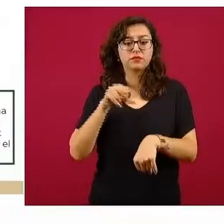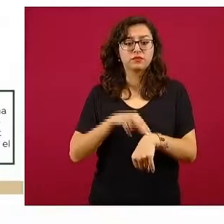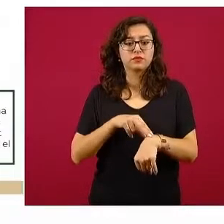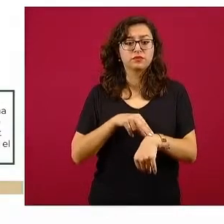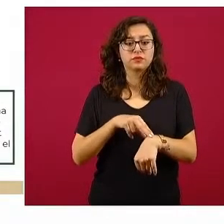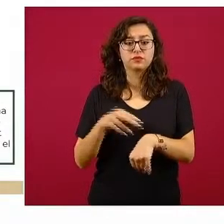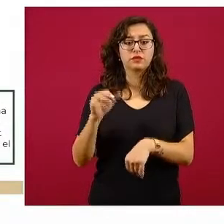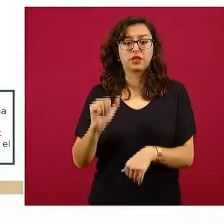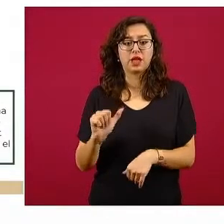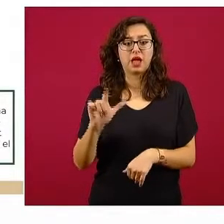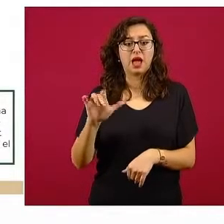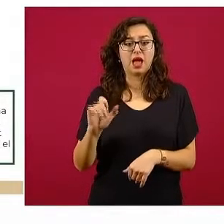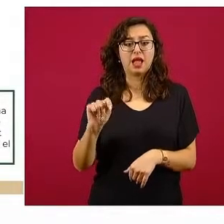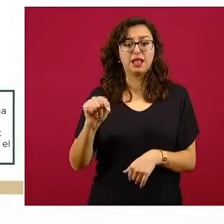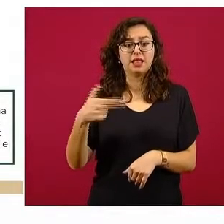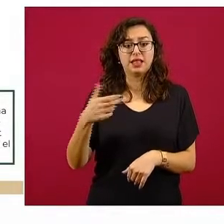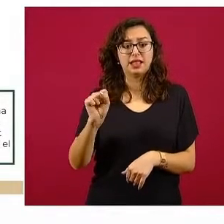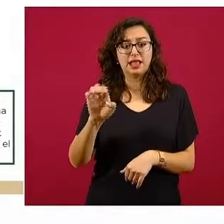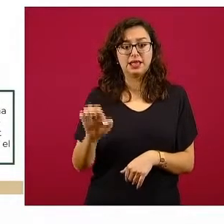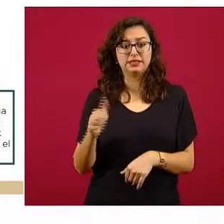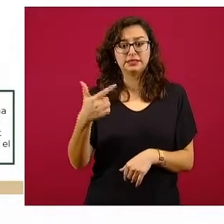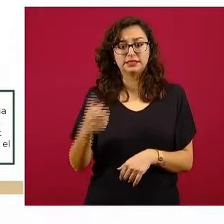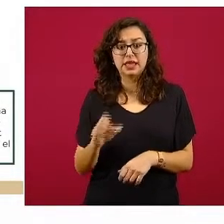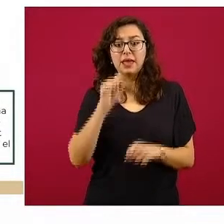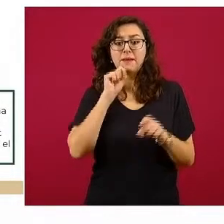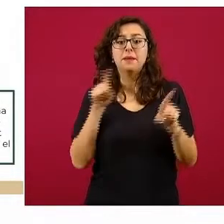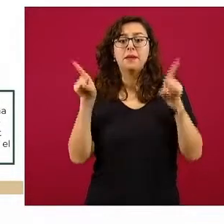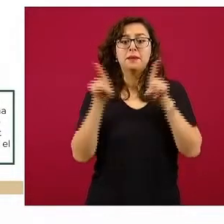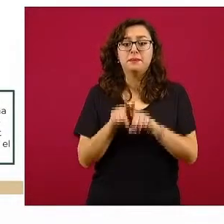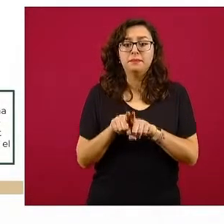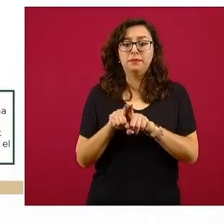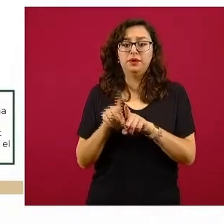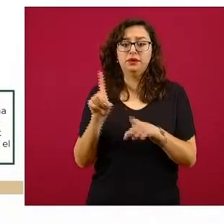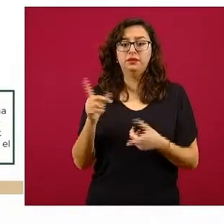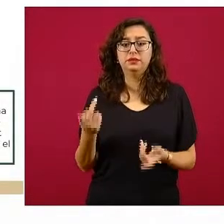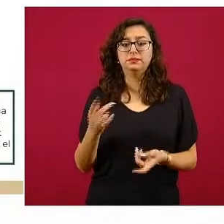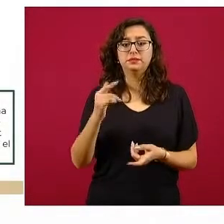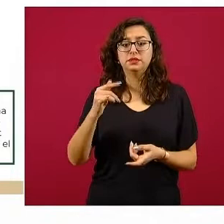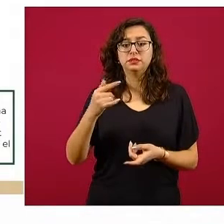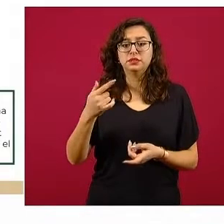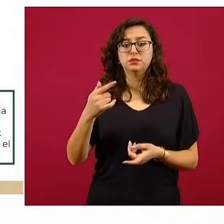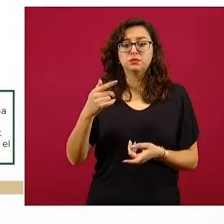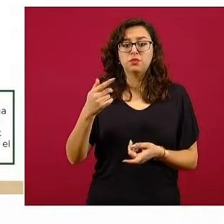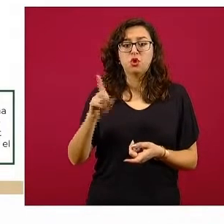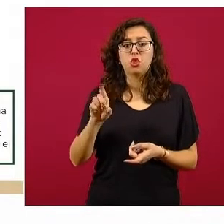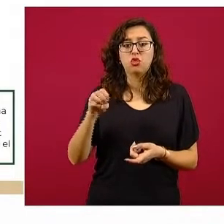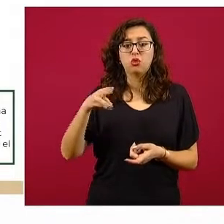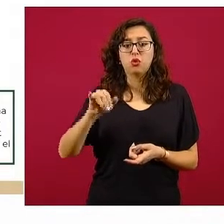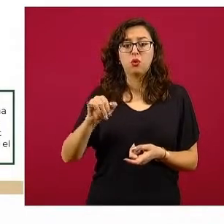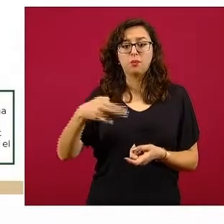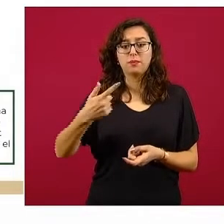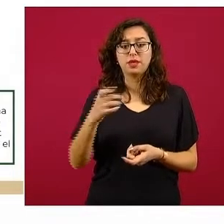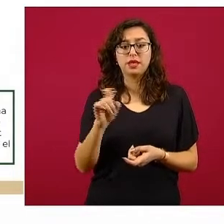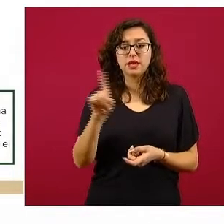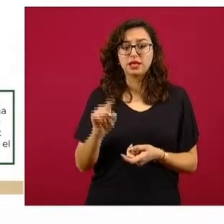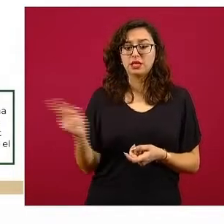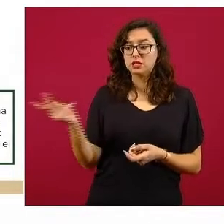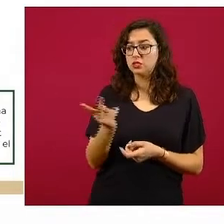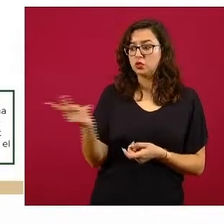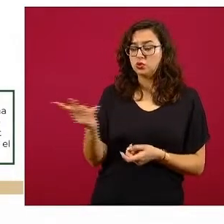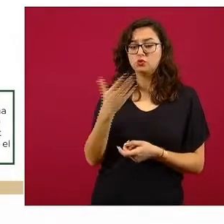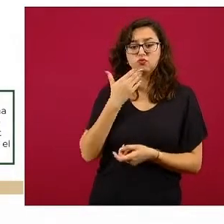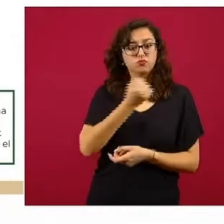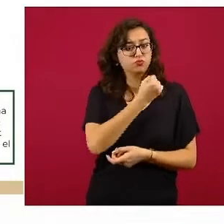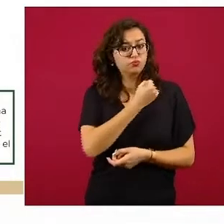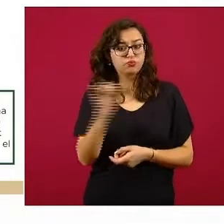de Sencida, y al maestro Domínguez Cherit, que es el jefe de la terapia intensiva de nutrición. Muchas gracias a